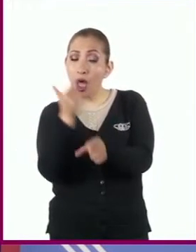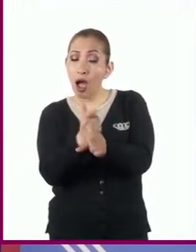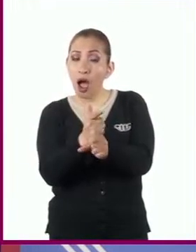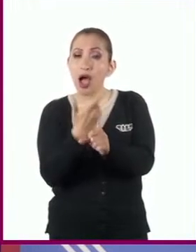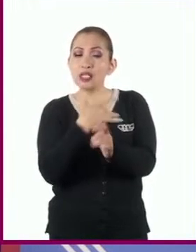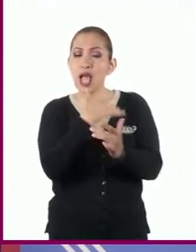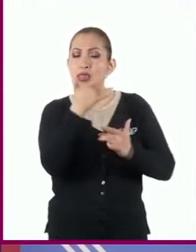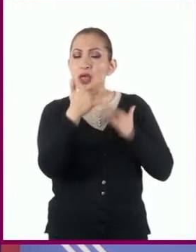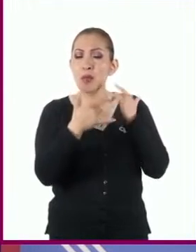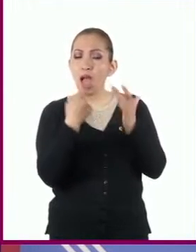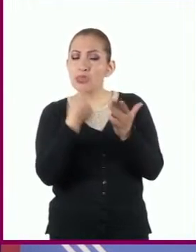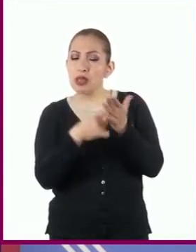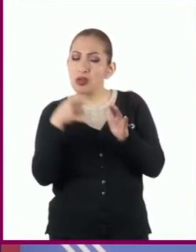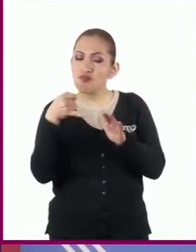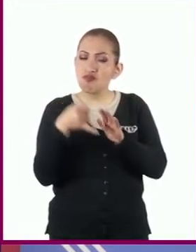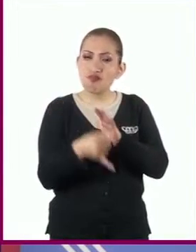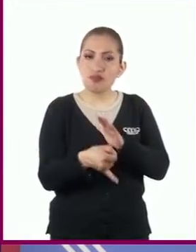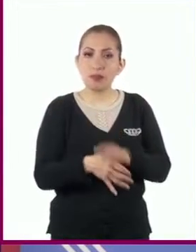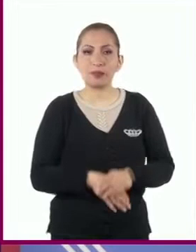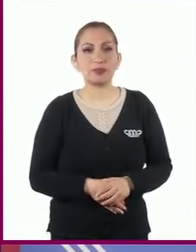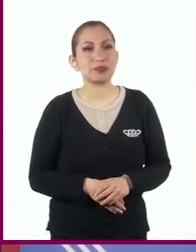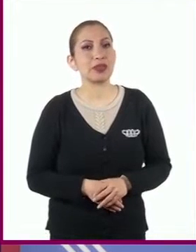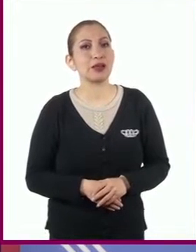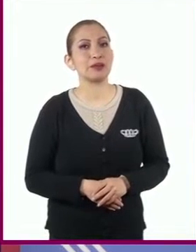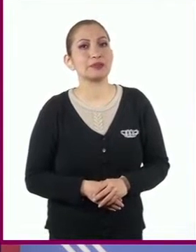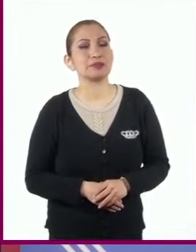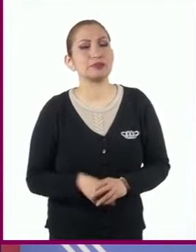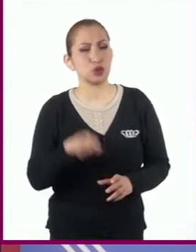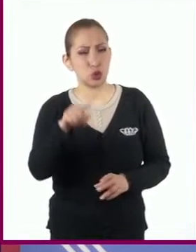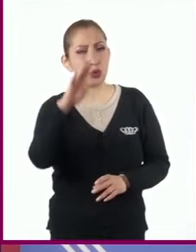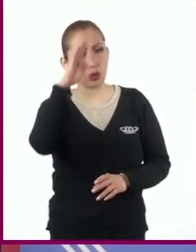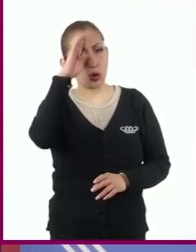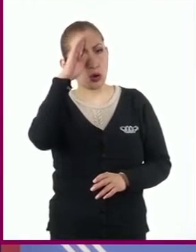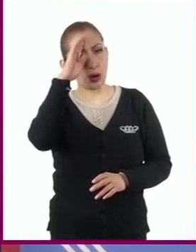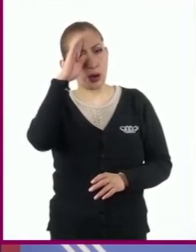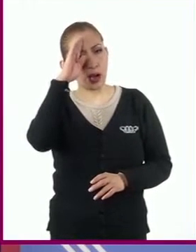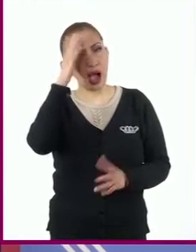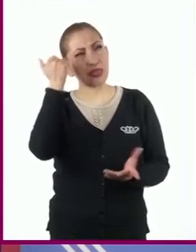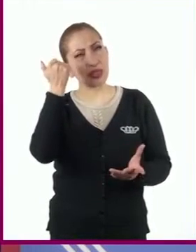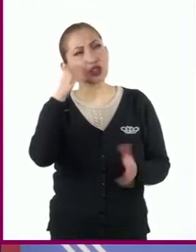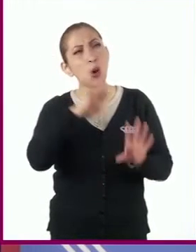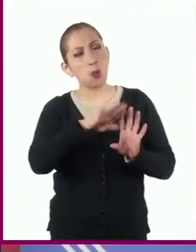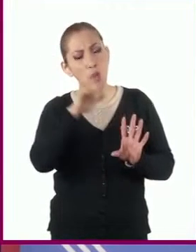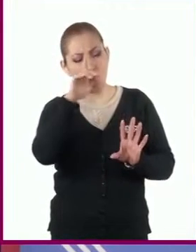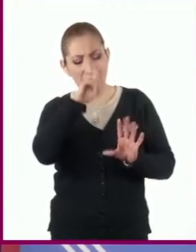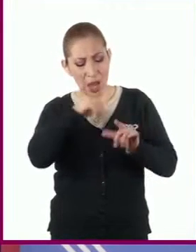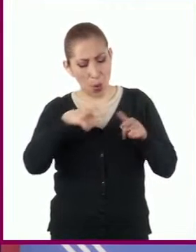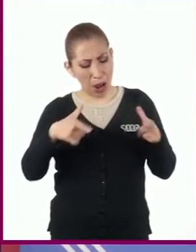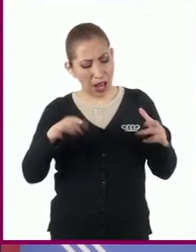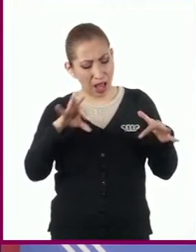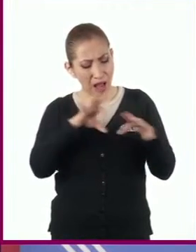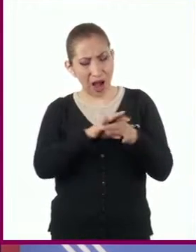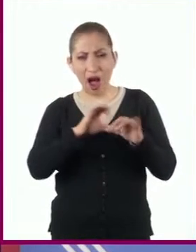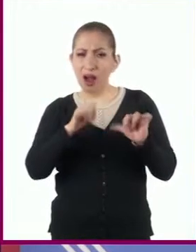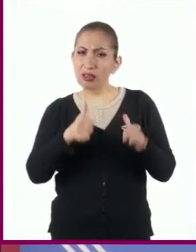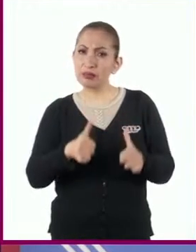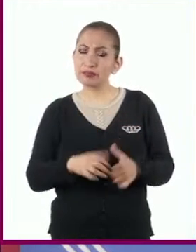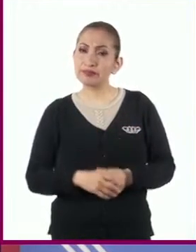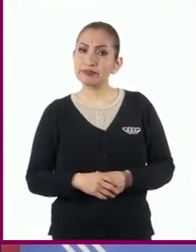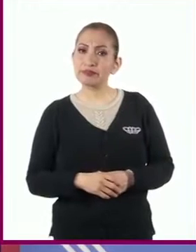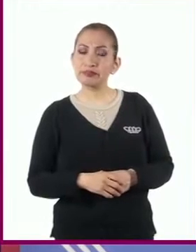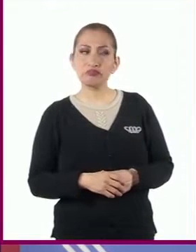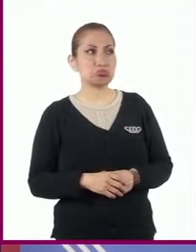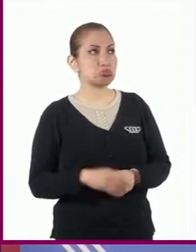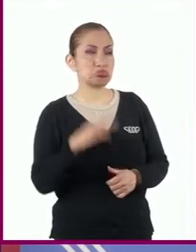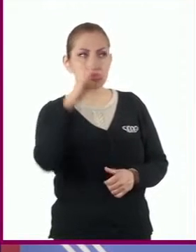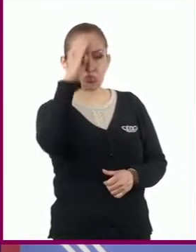los sentimientos que evocan. ¿Se habían puesto a pensar cómo el lenguaje se vincula con el arte?